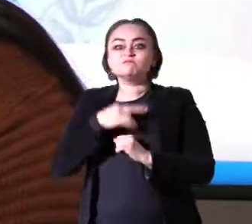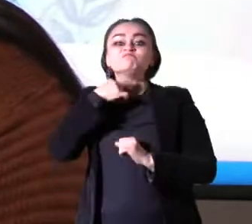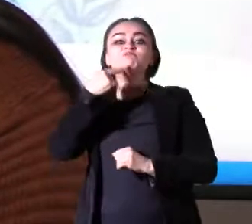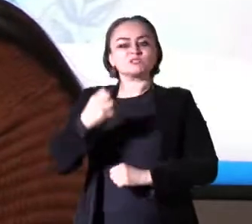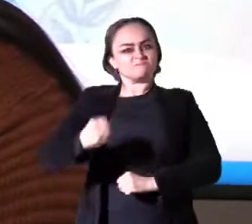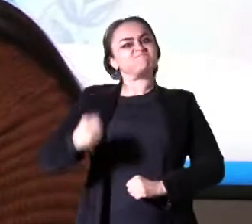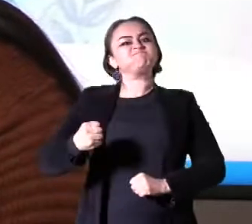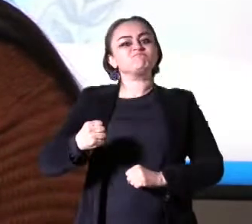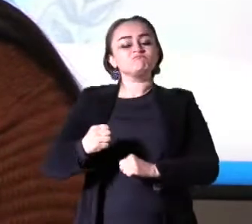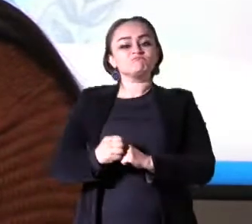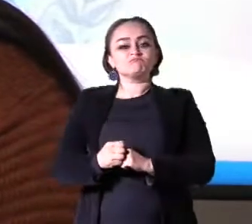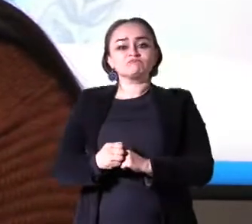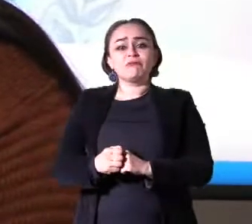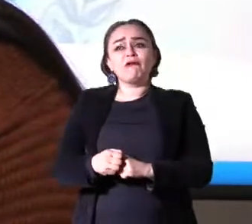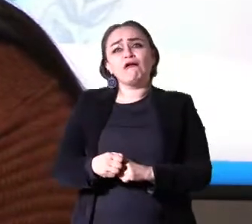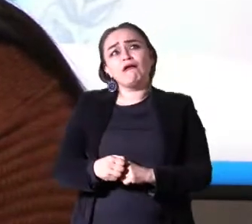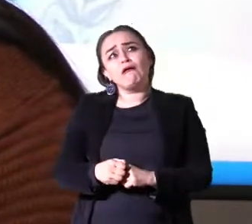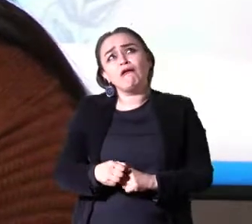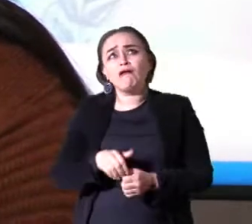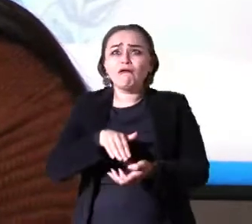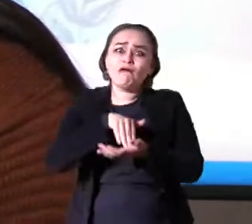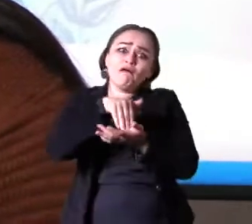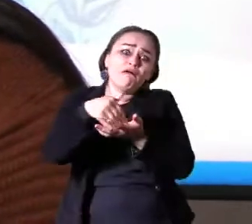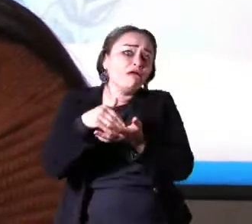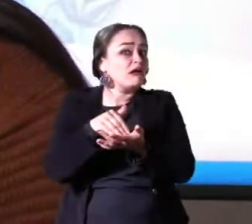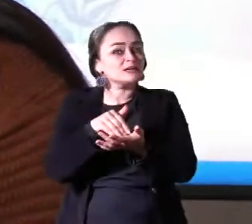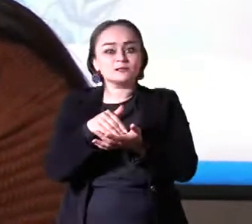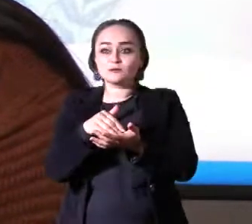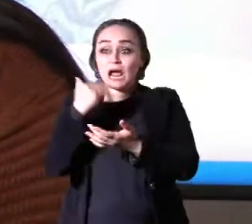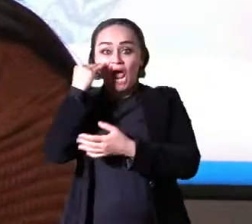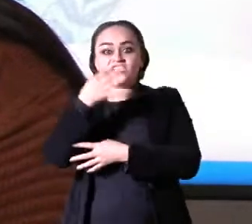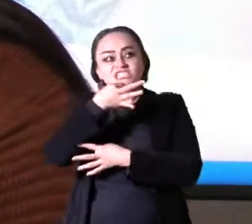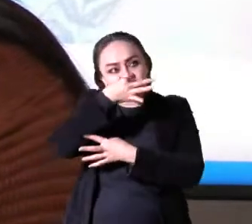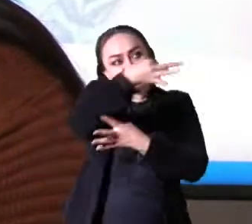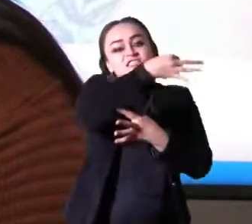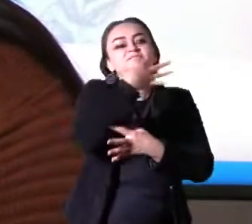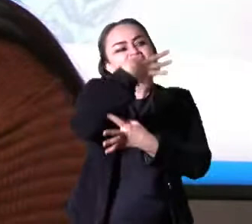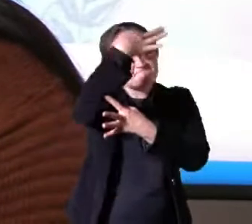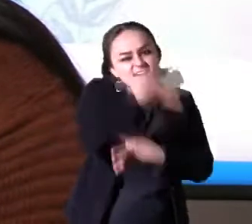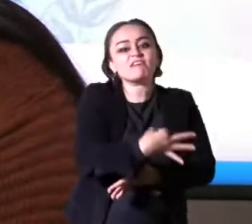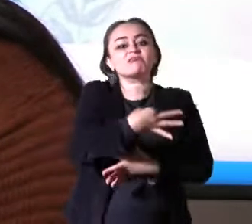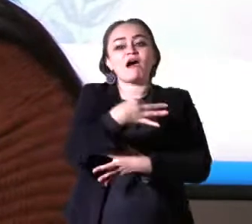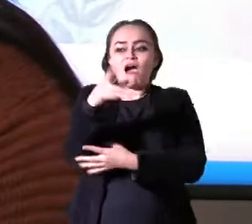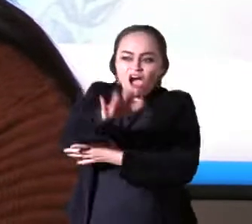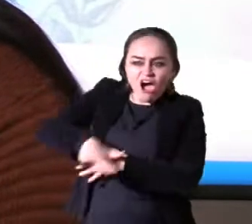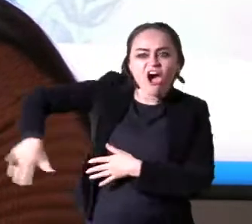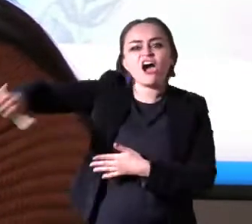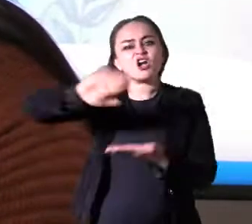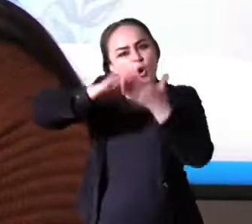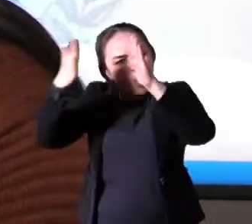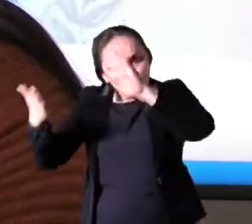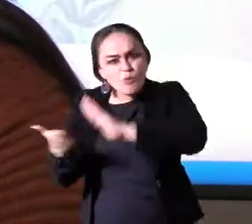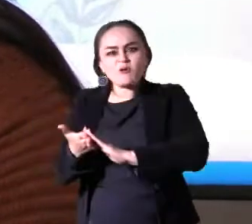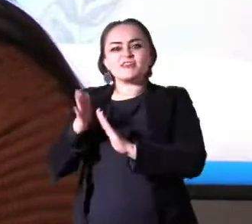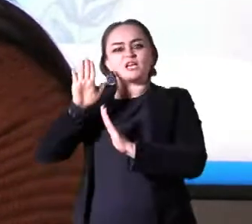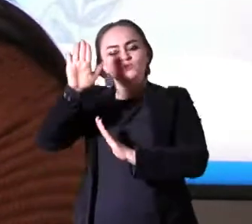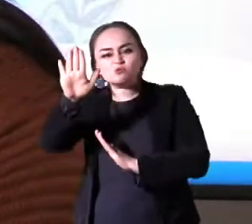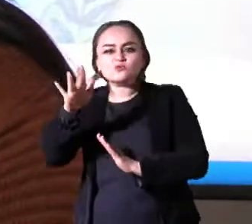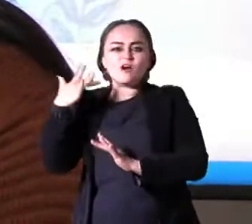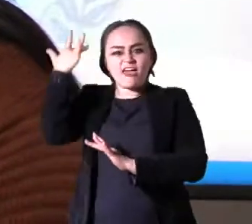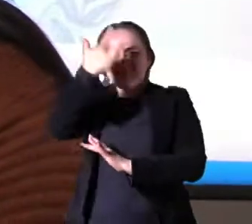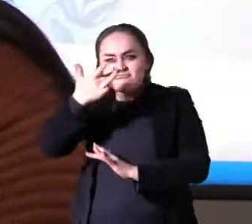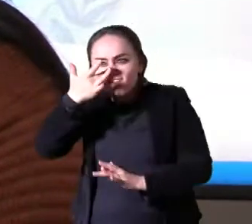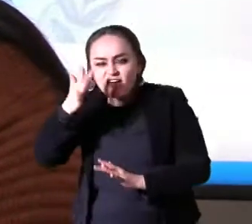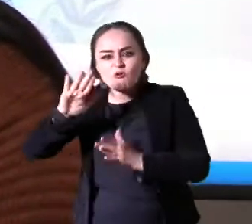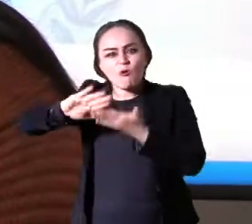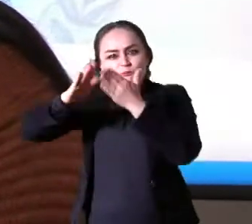habló y denunció con franqueza el pro de las necesidades de las comunidades afro indígenas